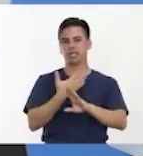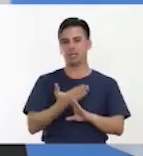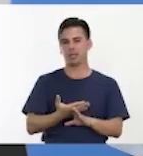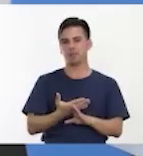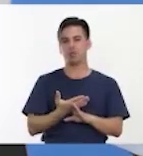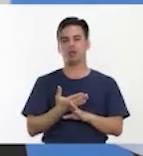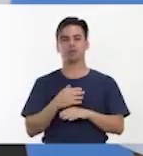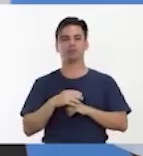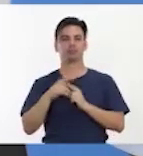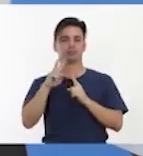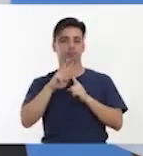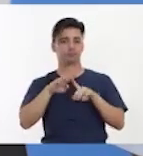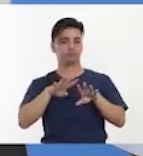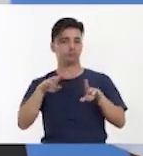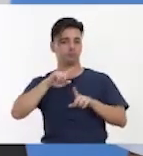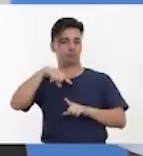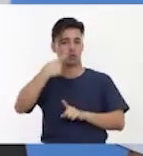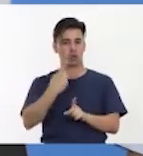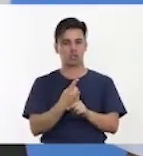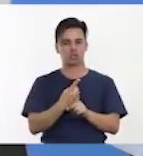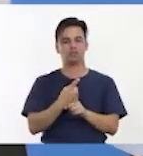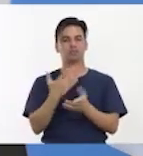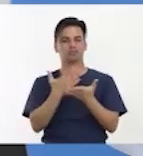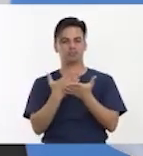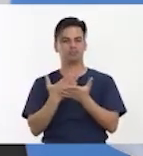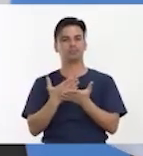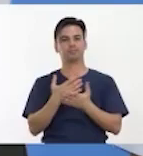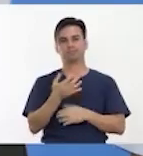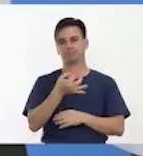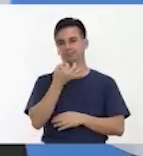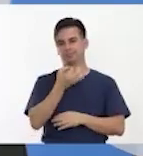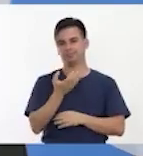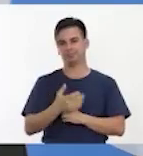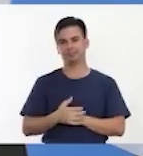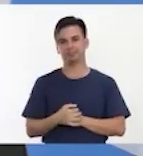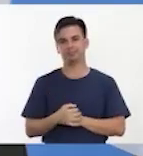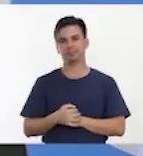en la próxima clase darle continuidad al mismo.